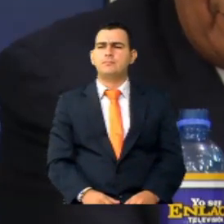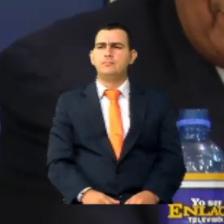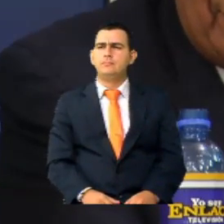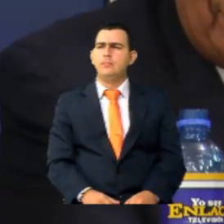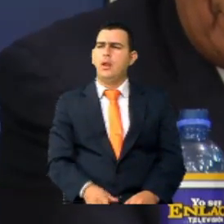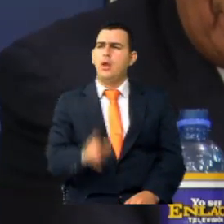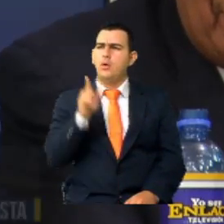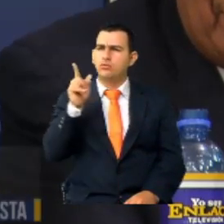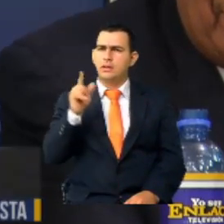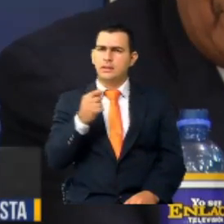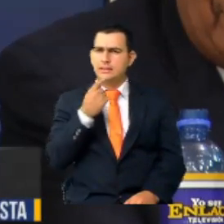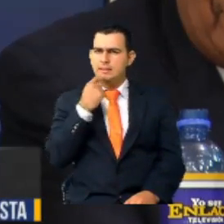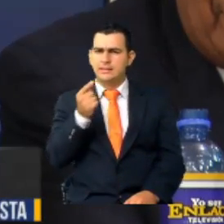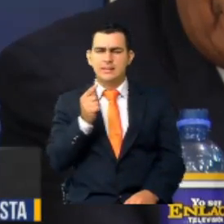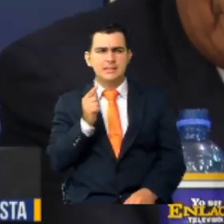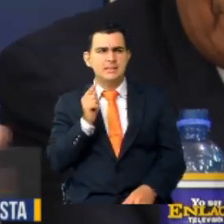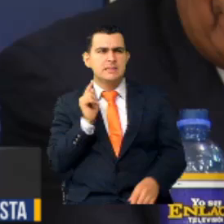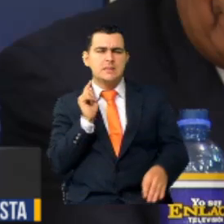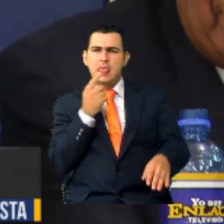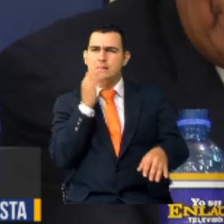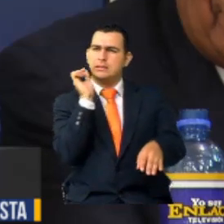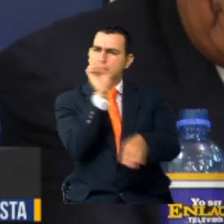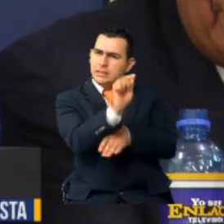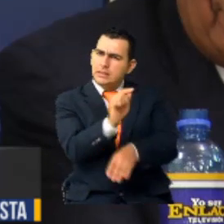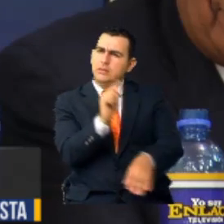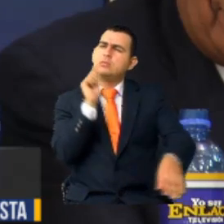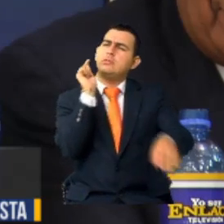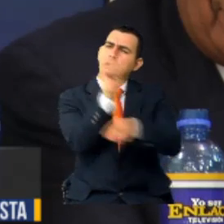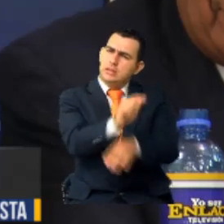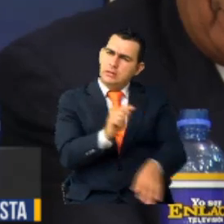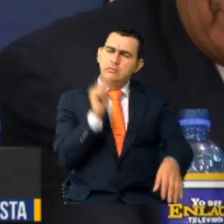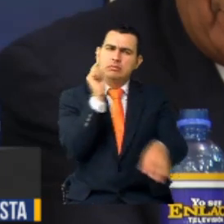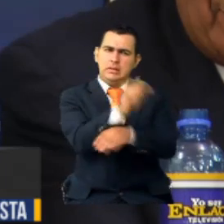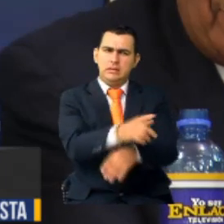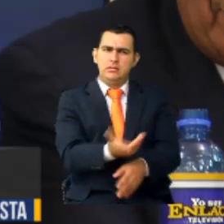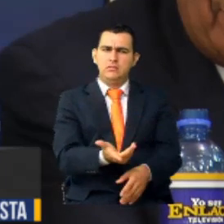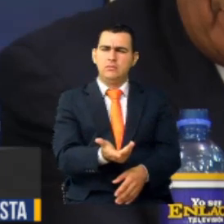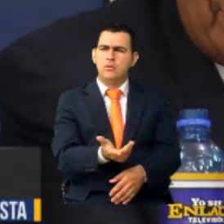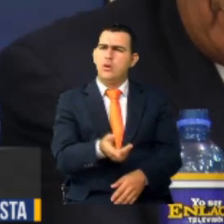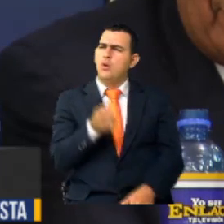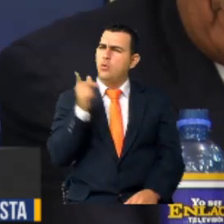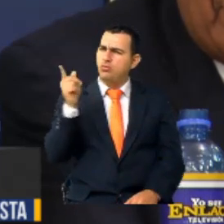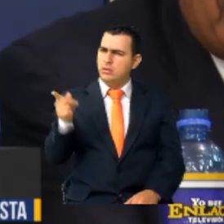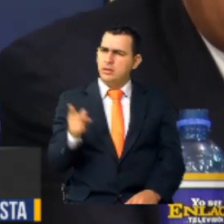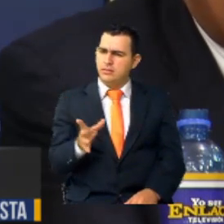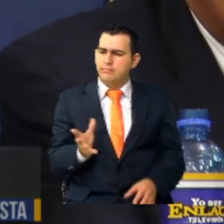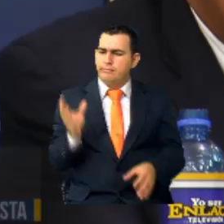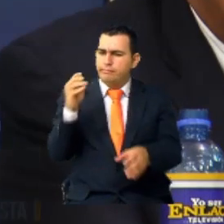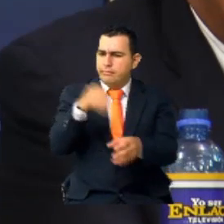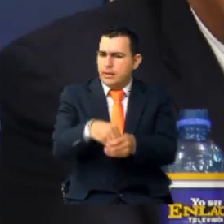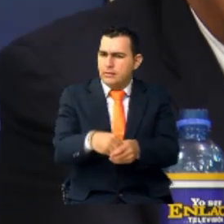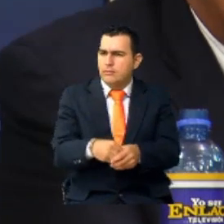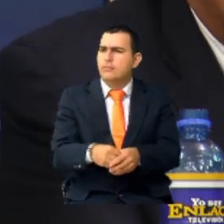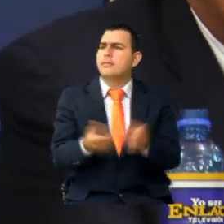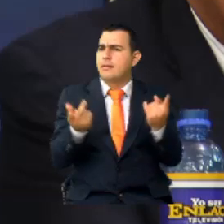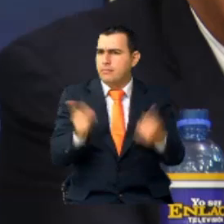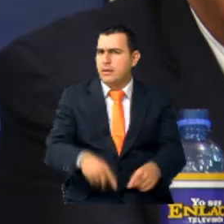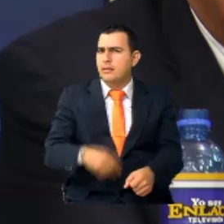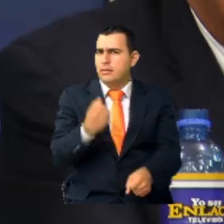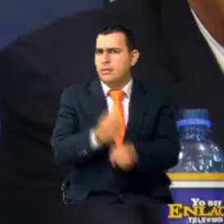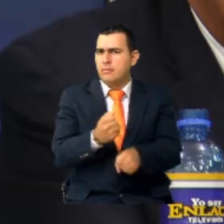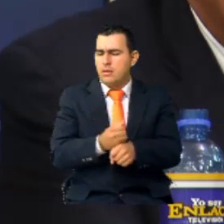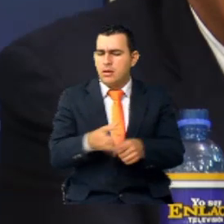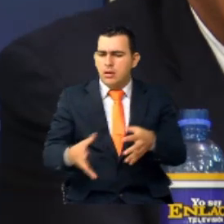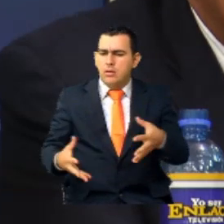crítico del gobierno y de la mala administración actual. En ese orden de ideas, usted perteneció a esta administración a través del